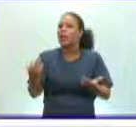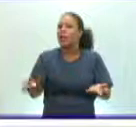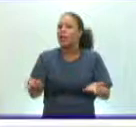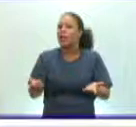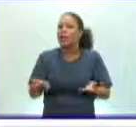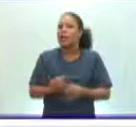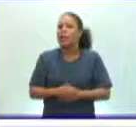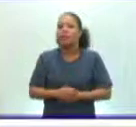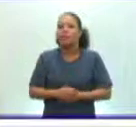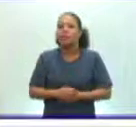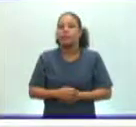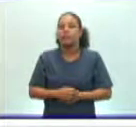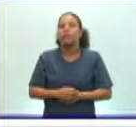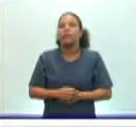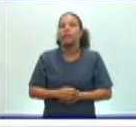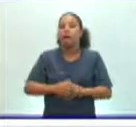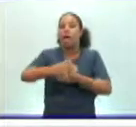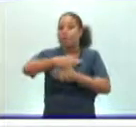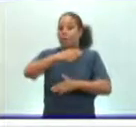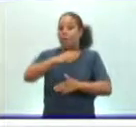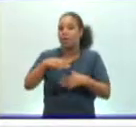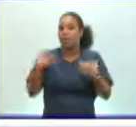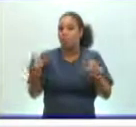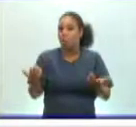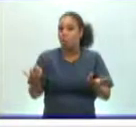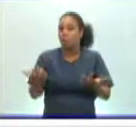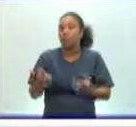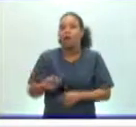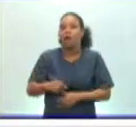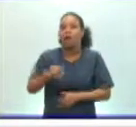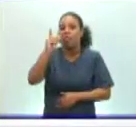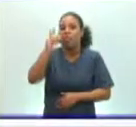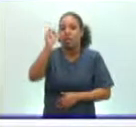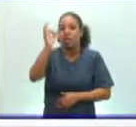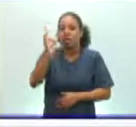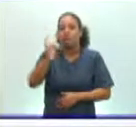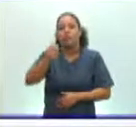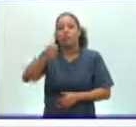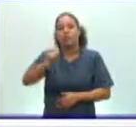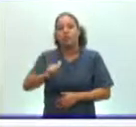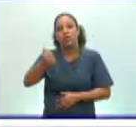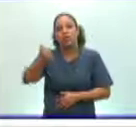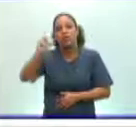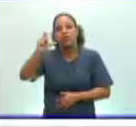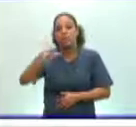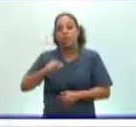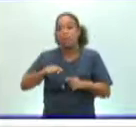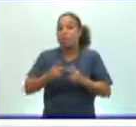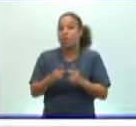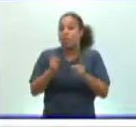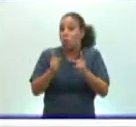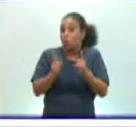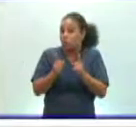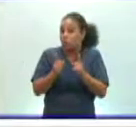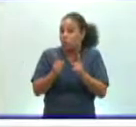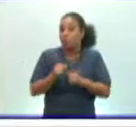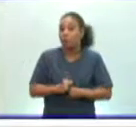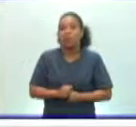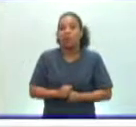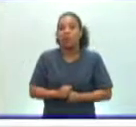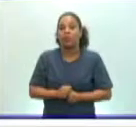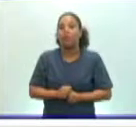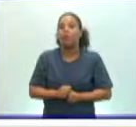aquí? Las paralelas serían DF y AC. Pero los segmentos que